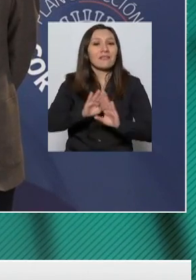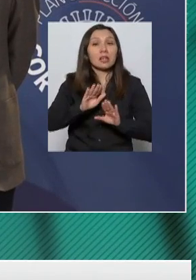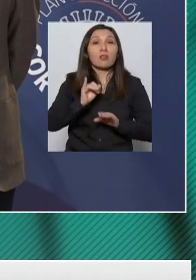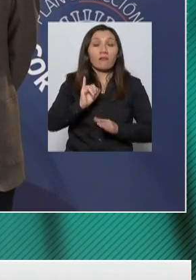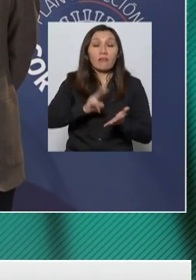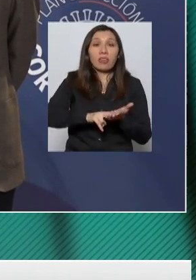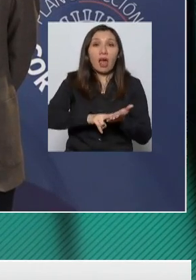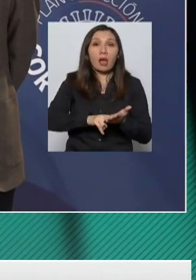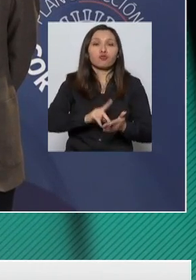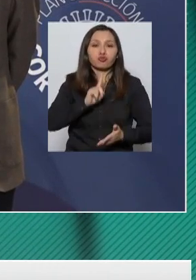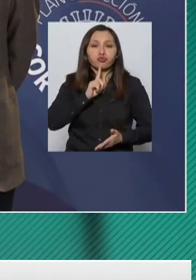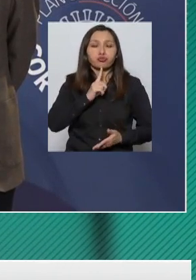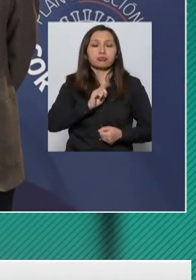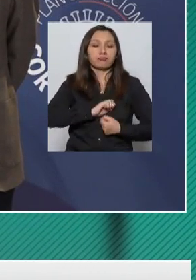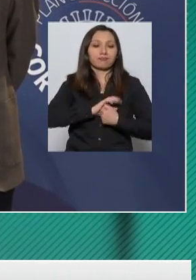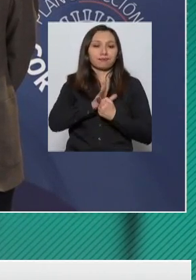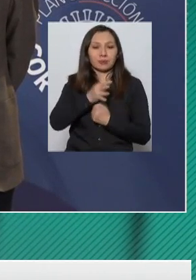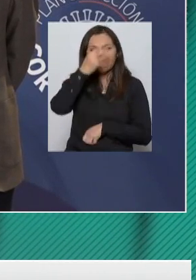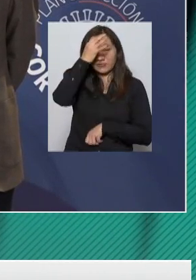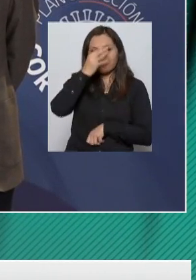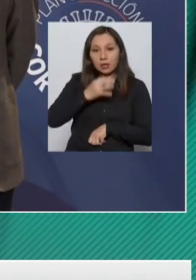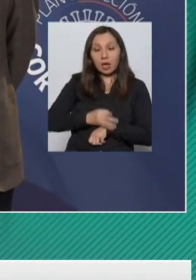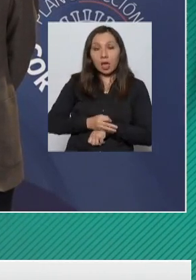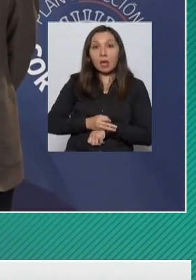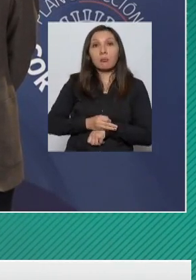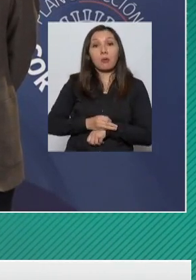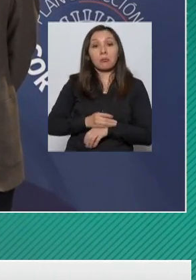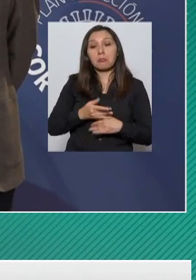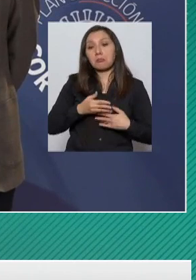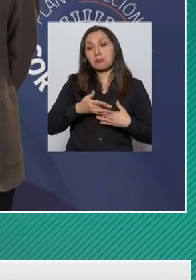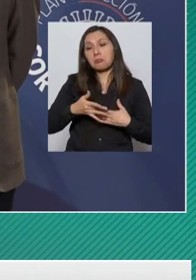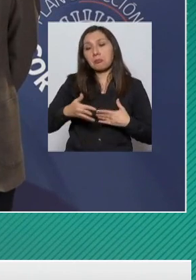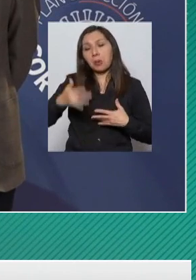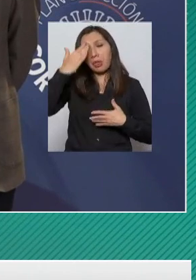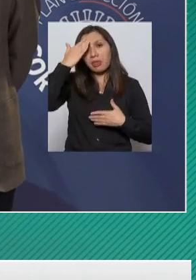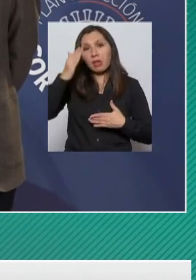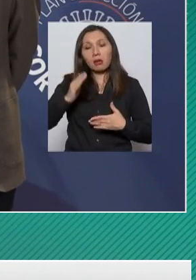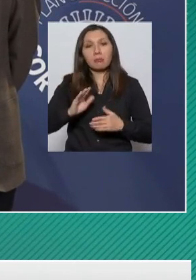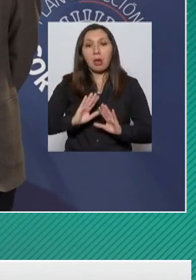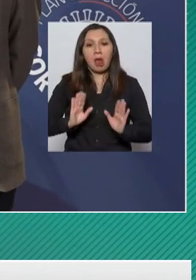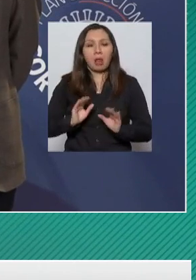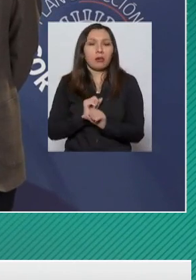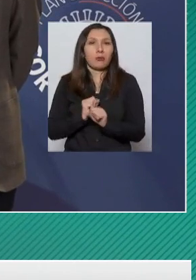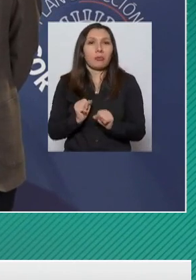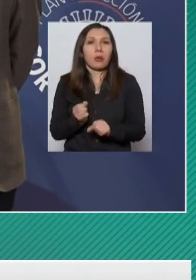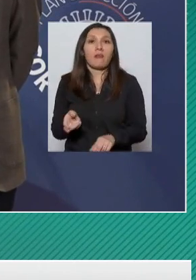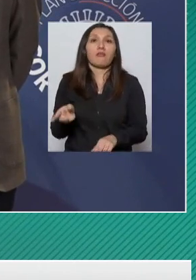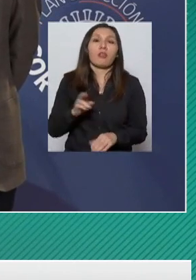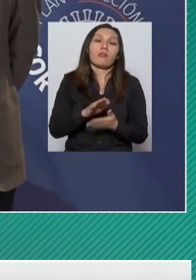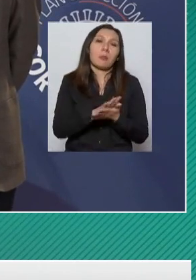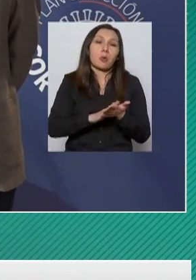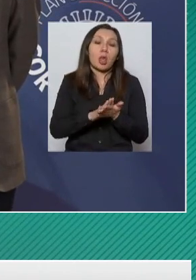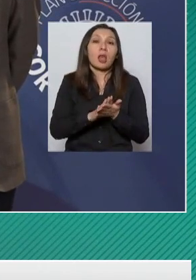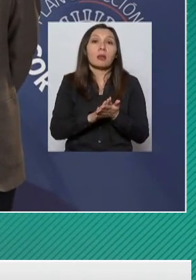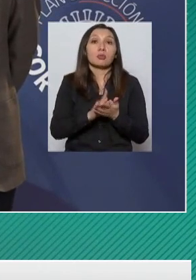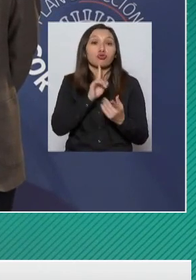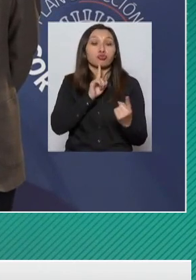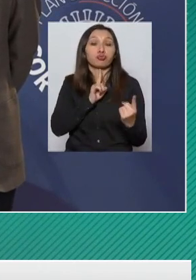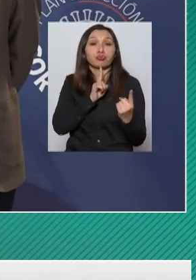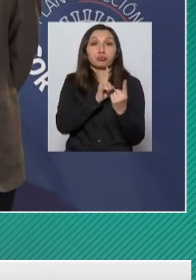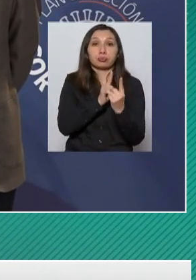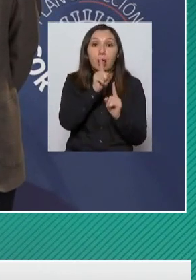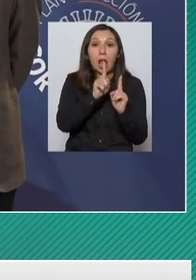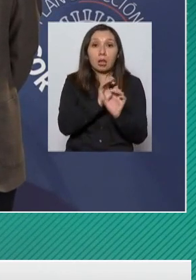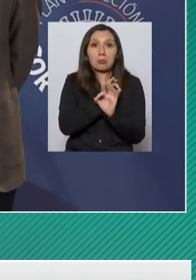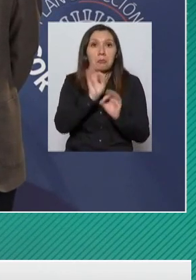y que en ese sentido ya no tiene mérito que por ejemplo si estuvo en contacto con